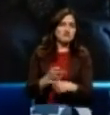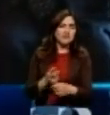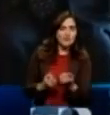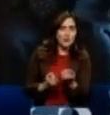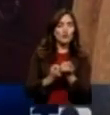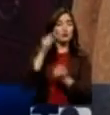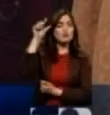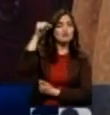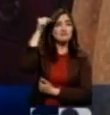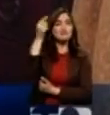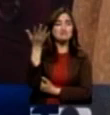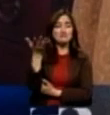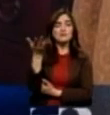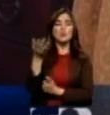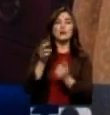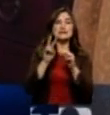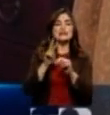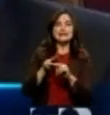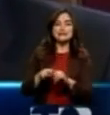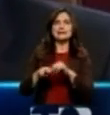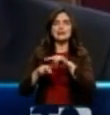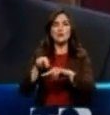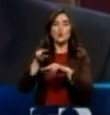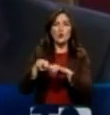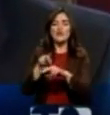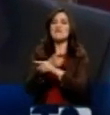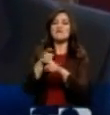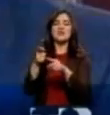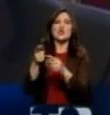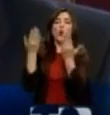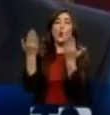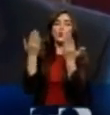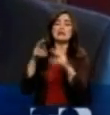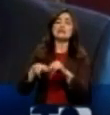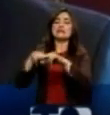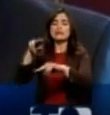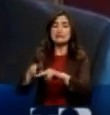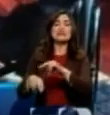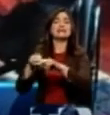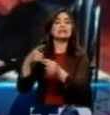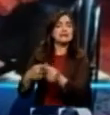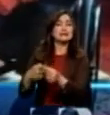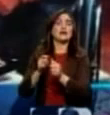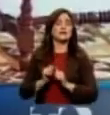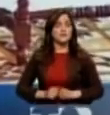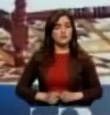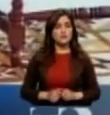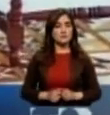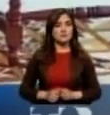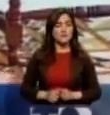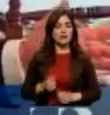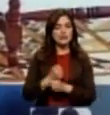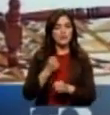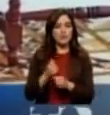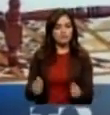apoyo del gobierno central para la conclusión y la culminación de distintas obras de la capital y también la manera en la que ellos